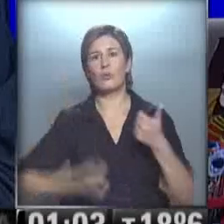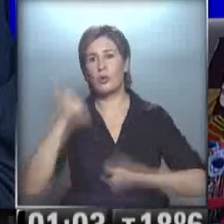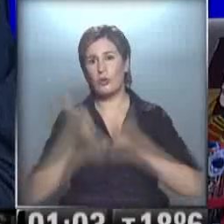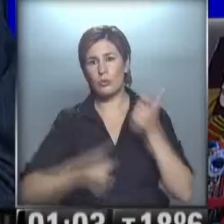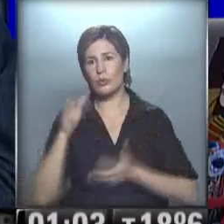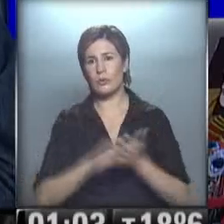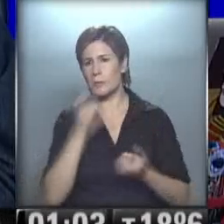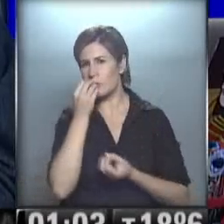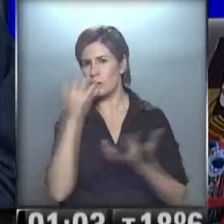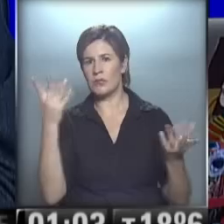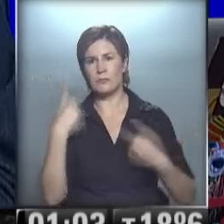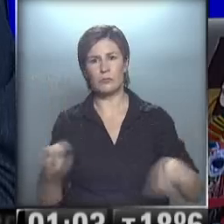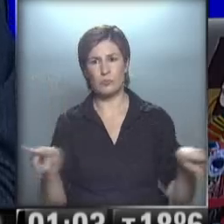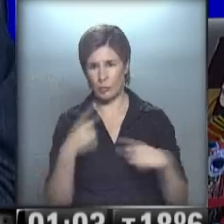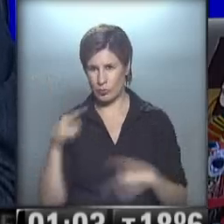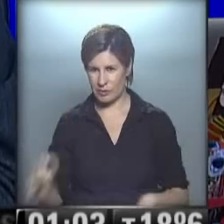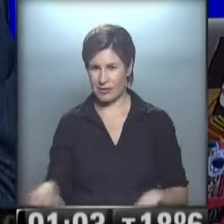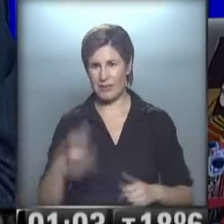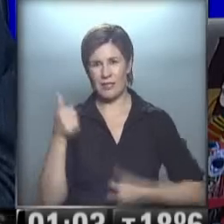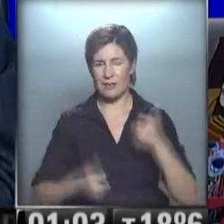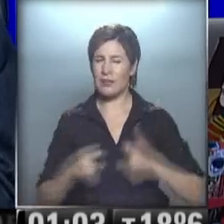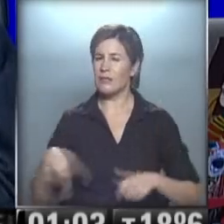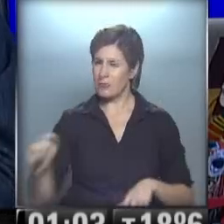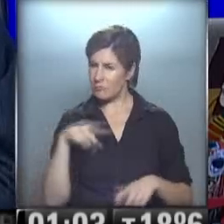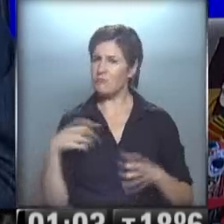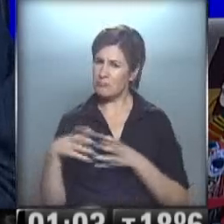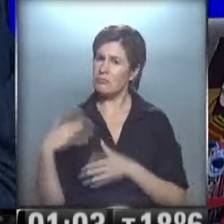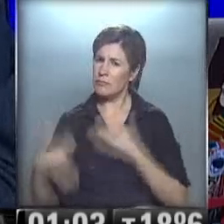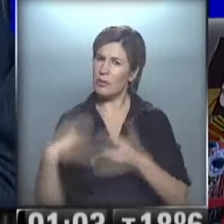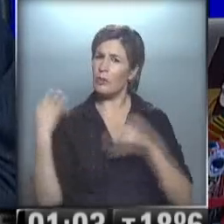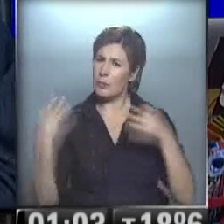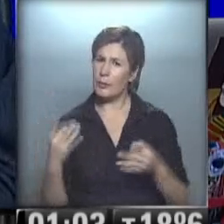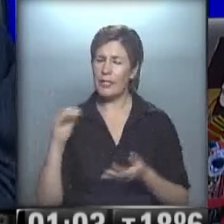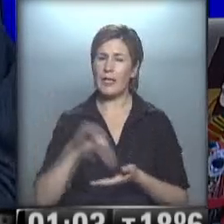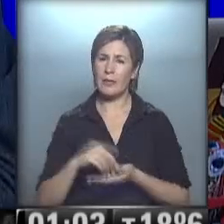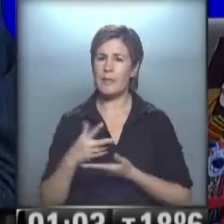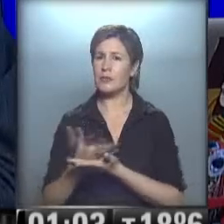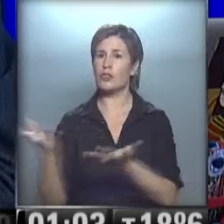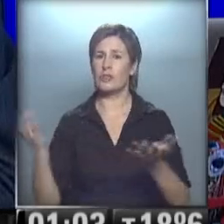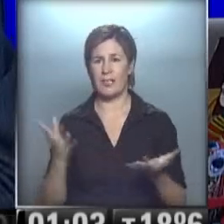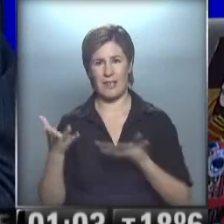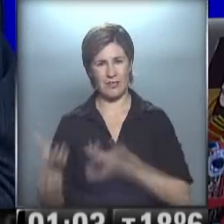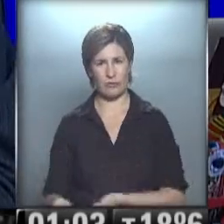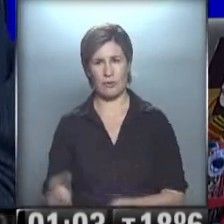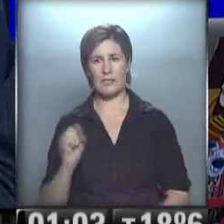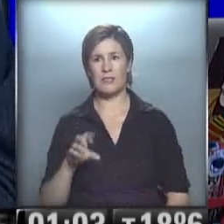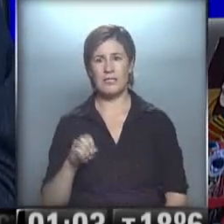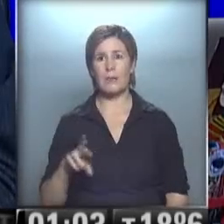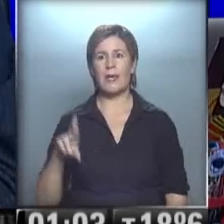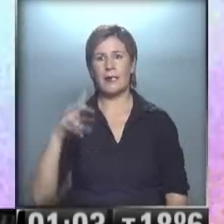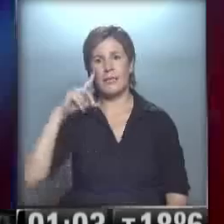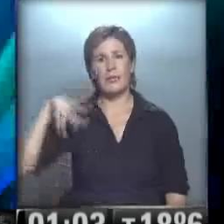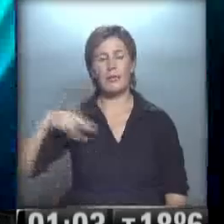interesante, que no solo es música, sino que tiene un trasfondo social. Se trata de Rimando Entre Versos, y aquí te los presento hoy en Visión 7